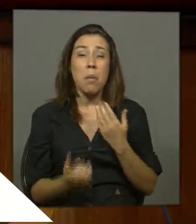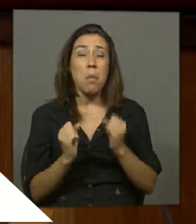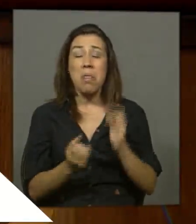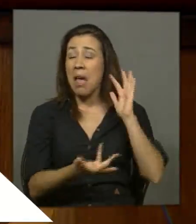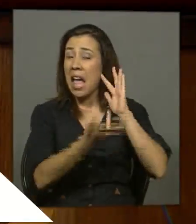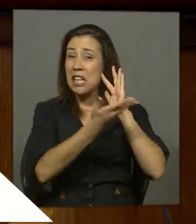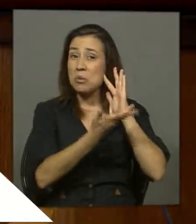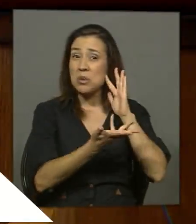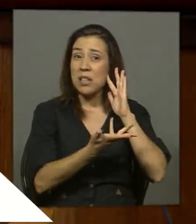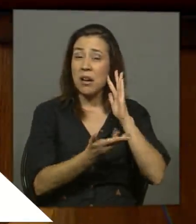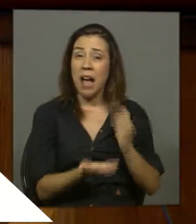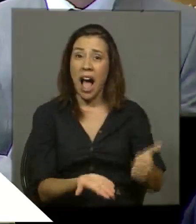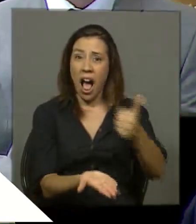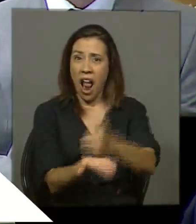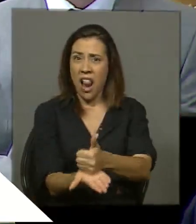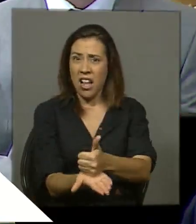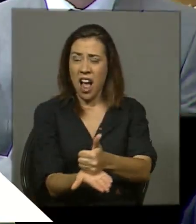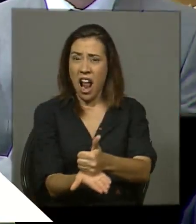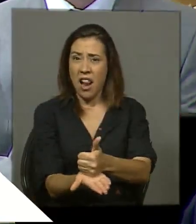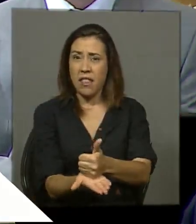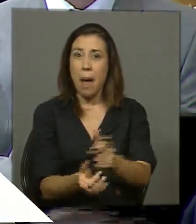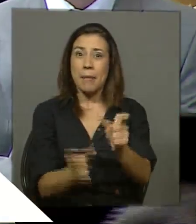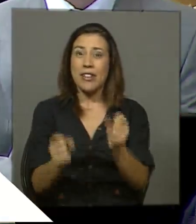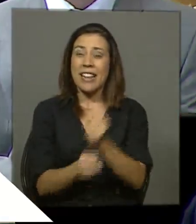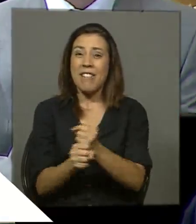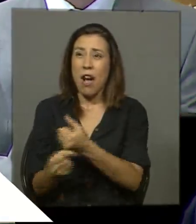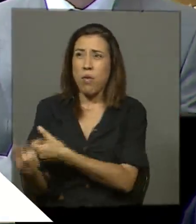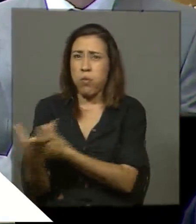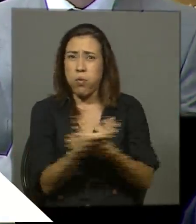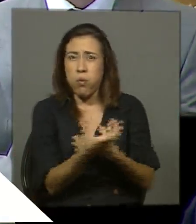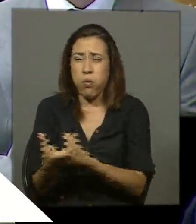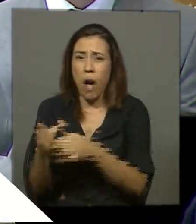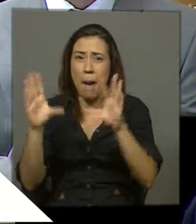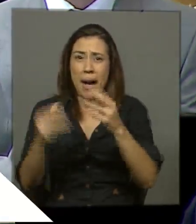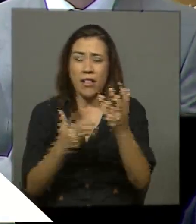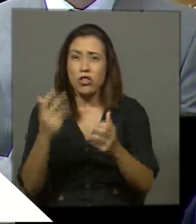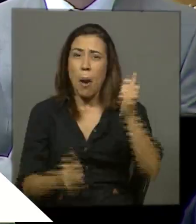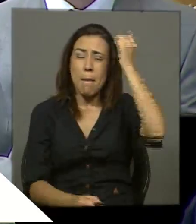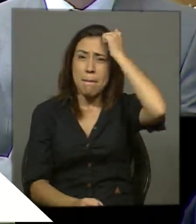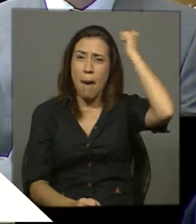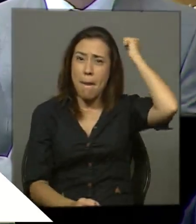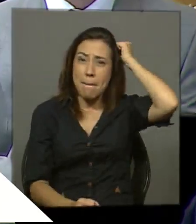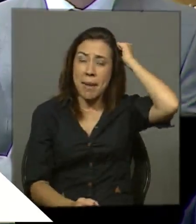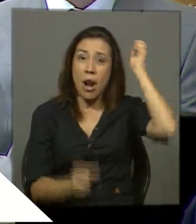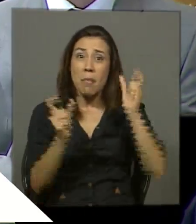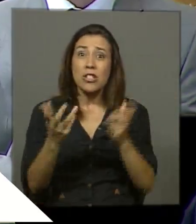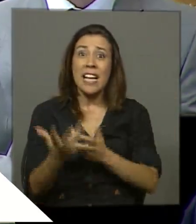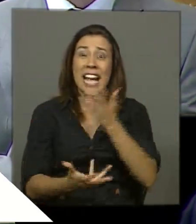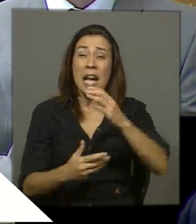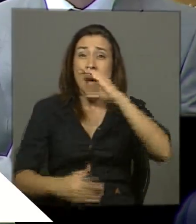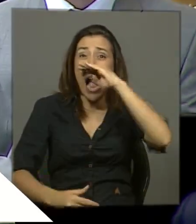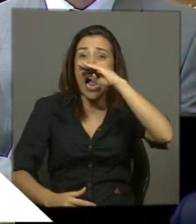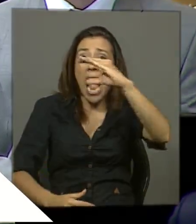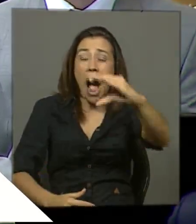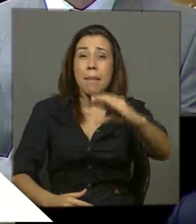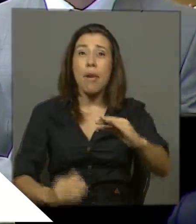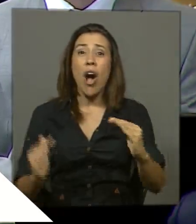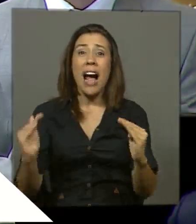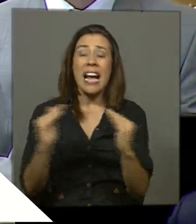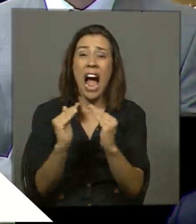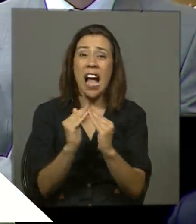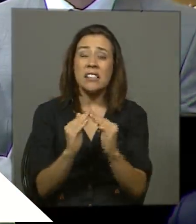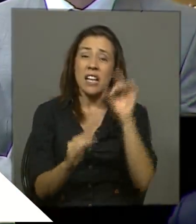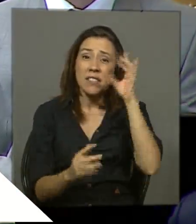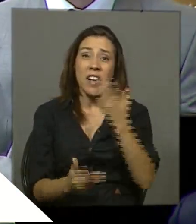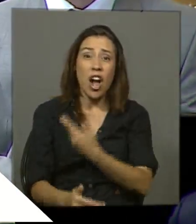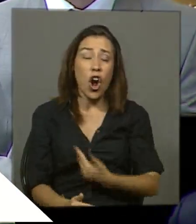escuchar a los alcaldes a los brigadistas a los bomberos a la gente que se le está quemando los campos y las casas para saber